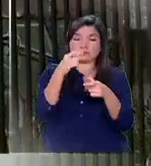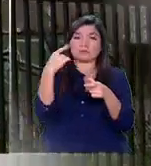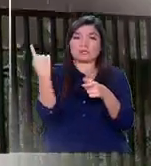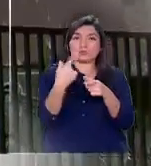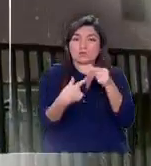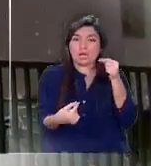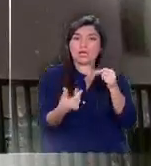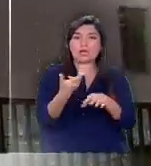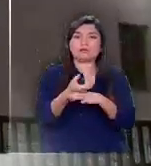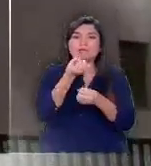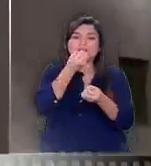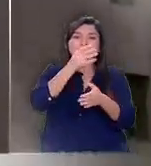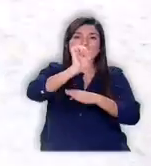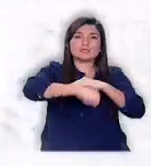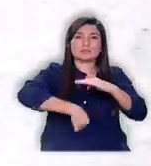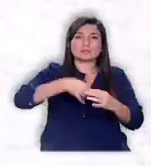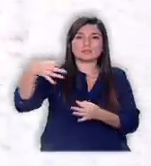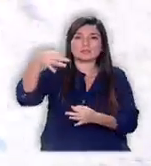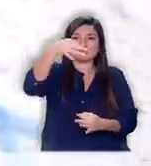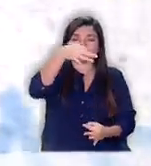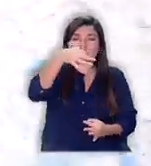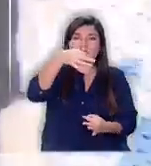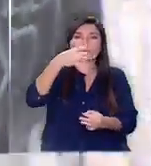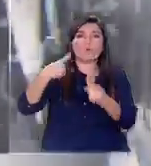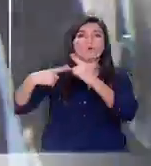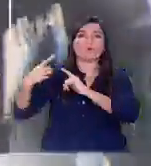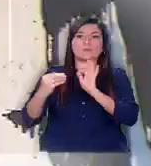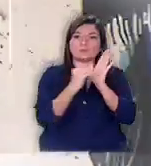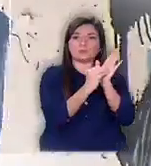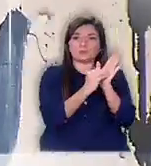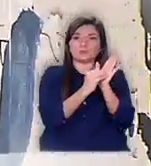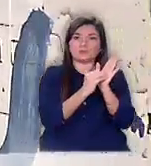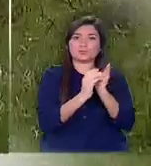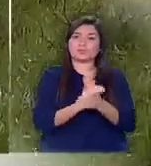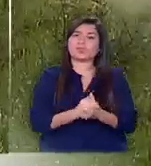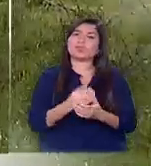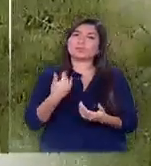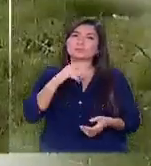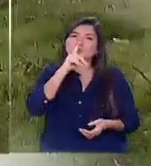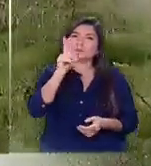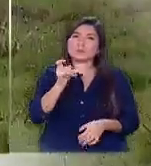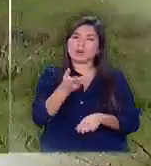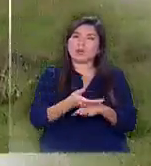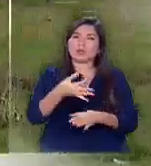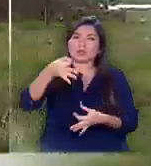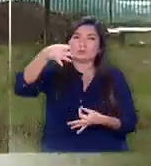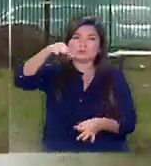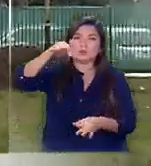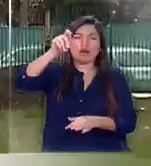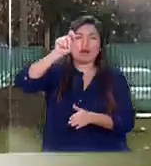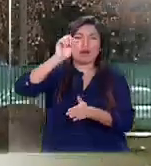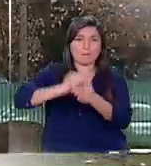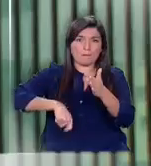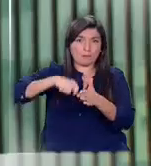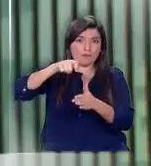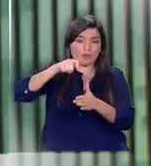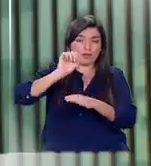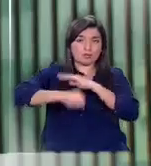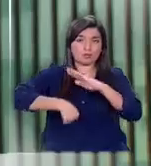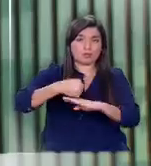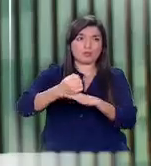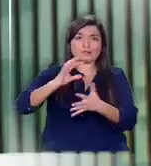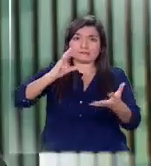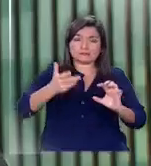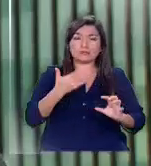de monumento histórico del recinto. Consultamos si ya existían permisos de demolición aprobados, porque nosotros sabíamos que las inmobiliarias querían destruir rápidamente este